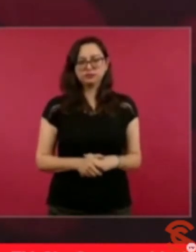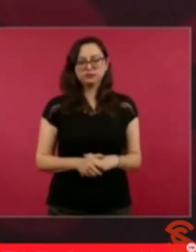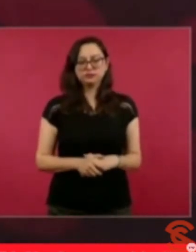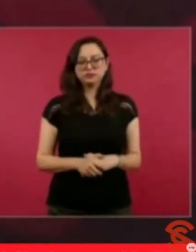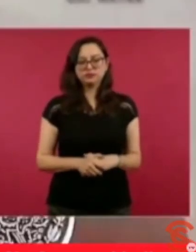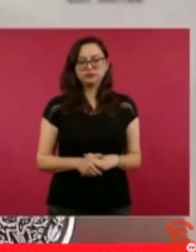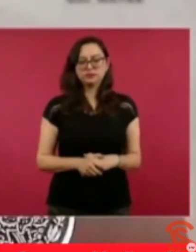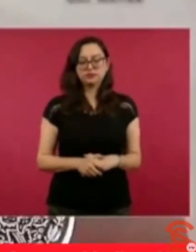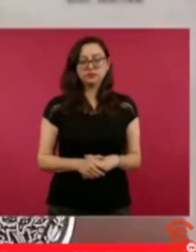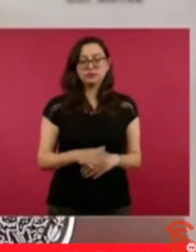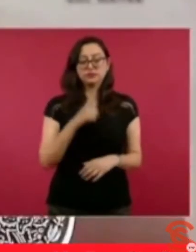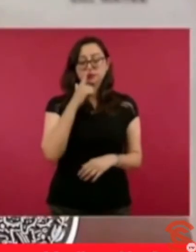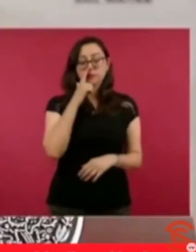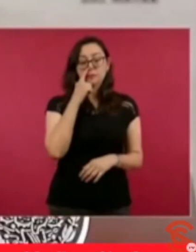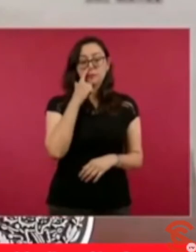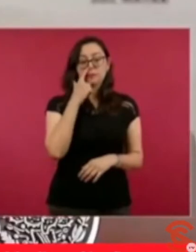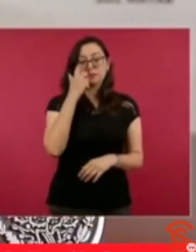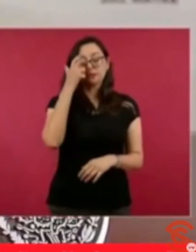Entonces,